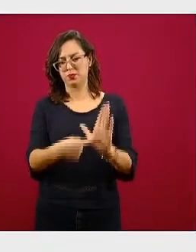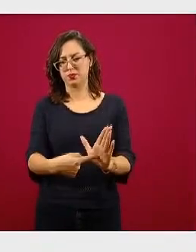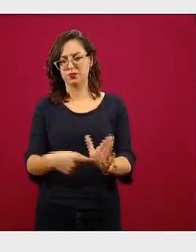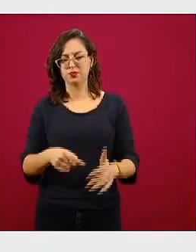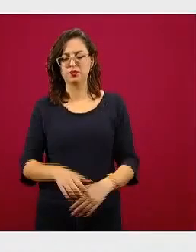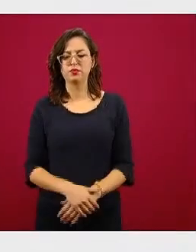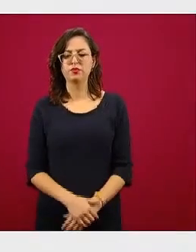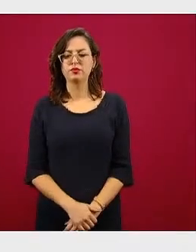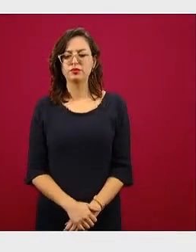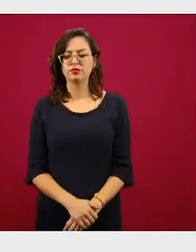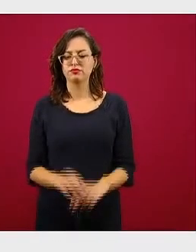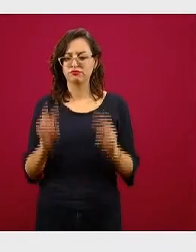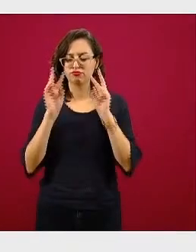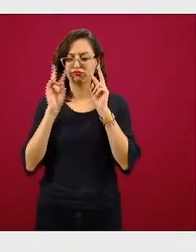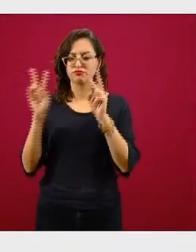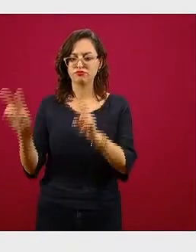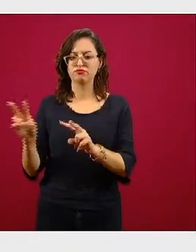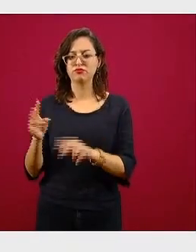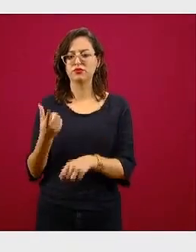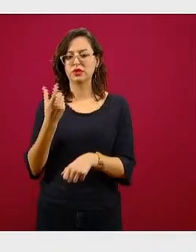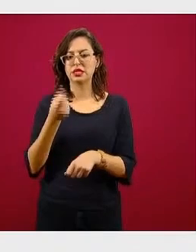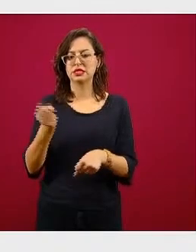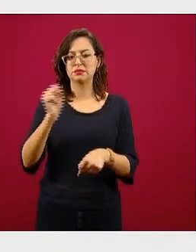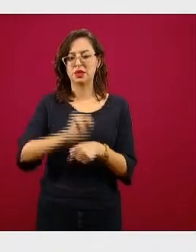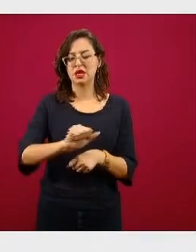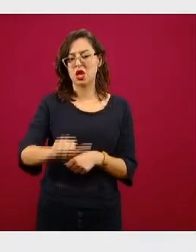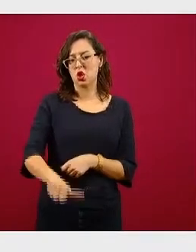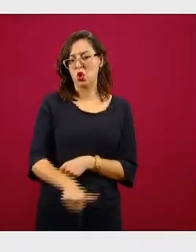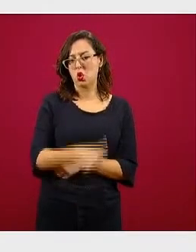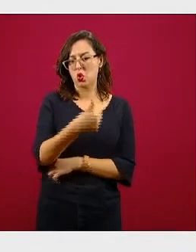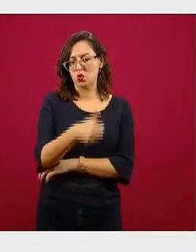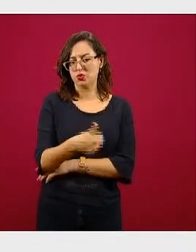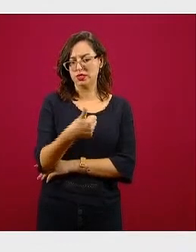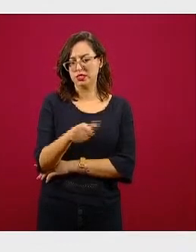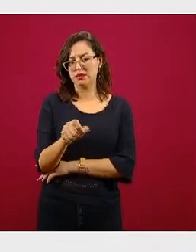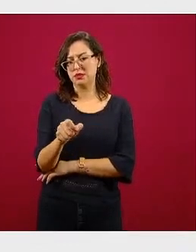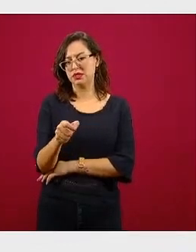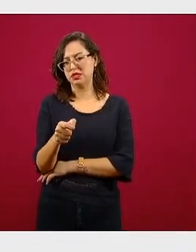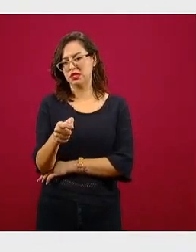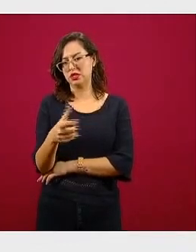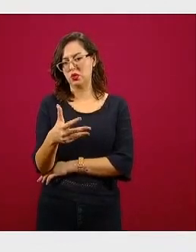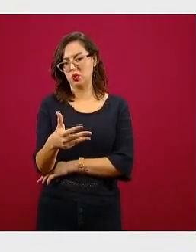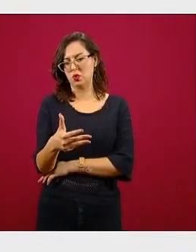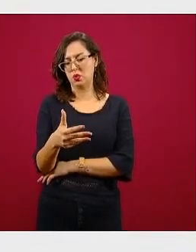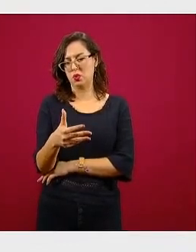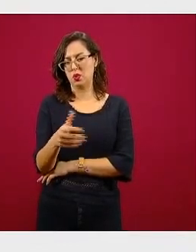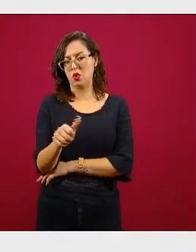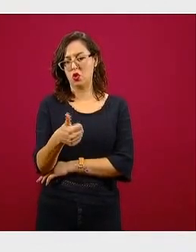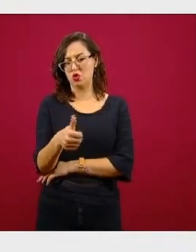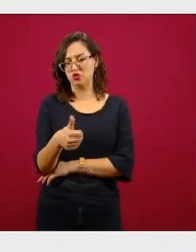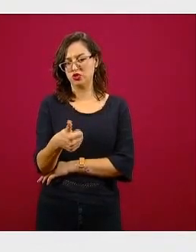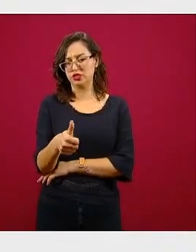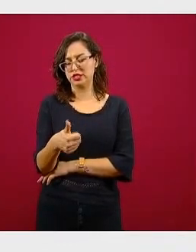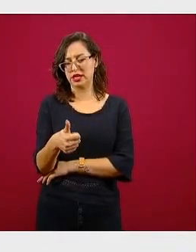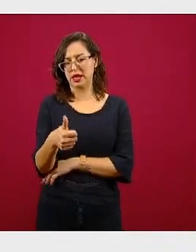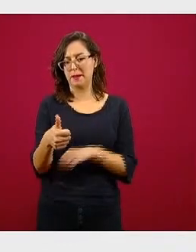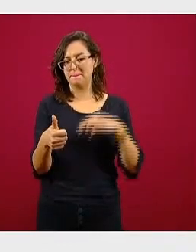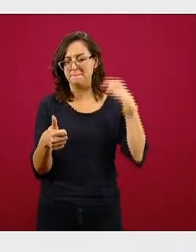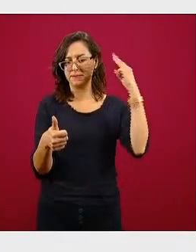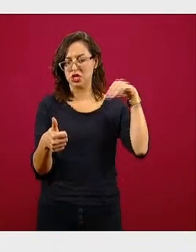presentando la intensidad de transmisión. Esto es desde la semana 11, ahí va por la semana 24, 25 y 26. Otra vez, semana 11 es